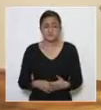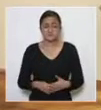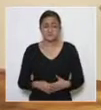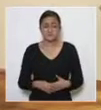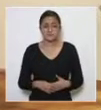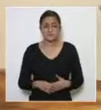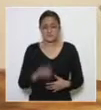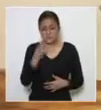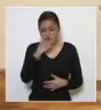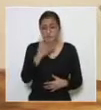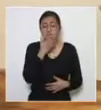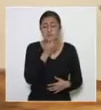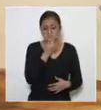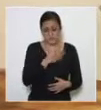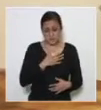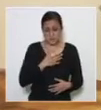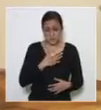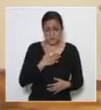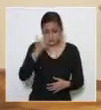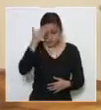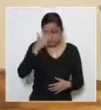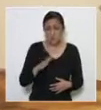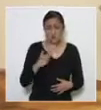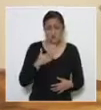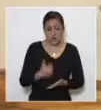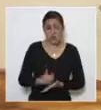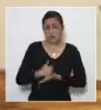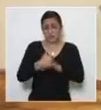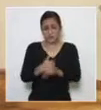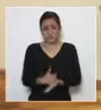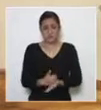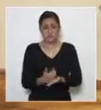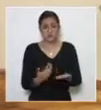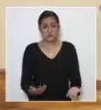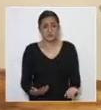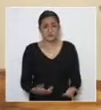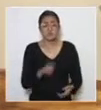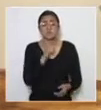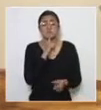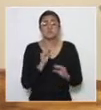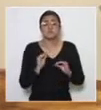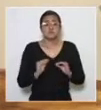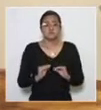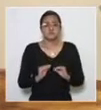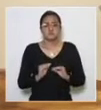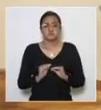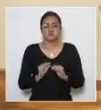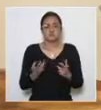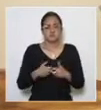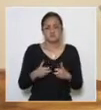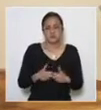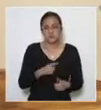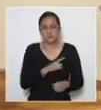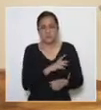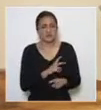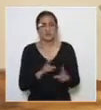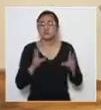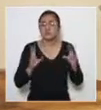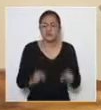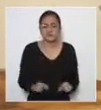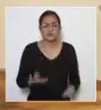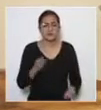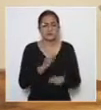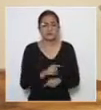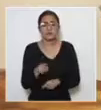Denúncienmelo a mí, háganmelo saber. No vivan bajo esa zozobra de que ya